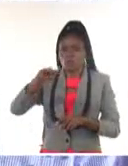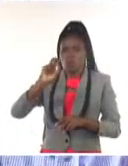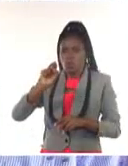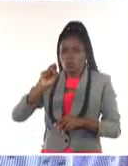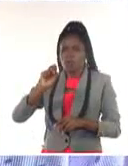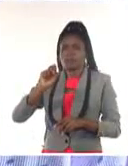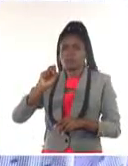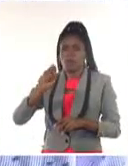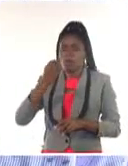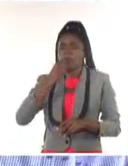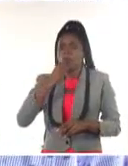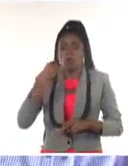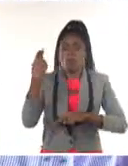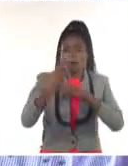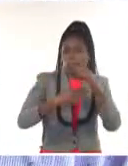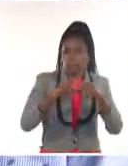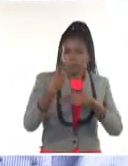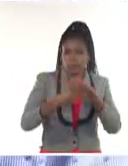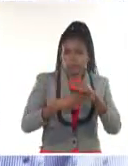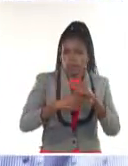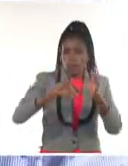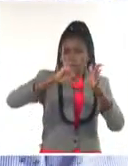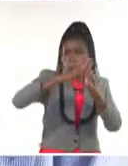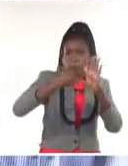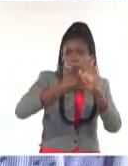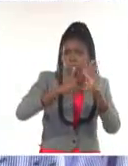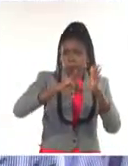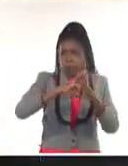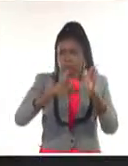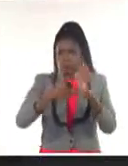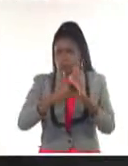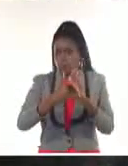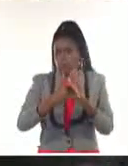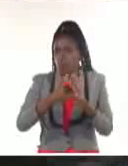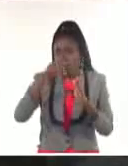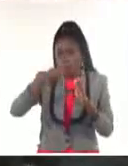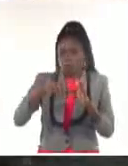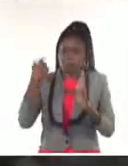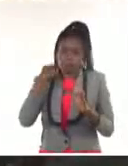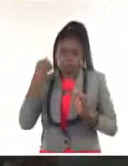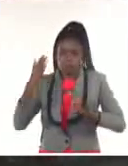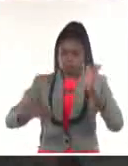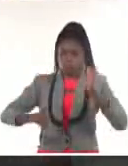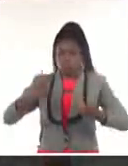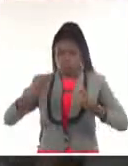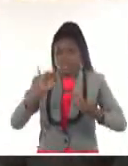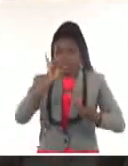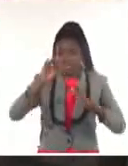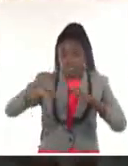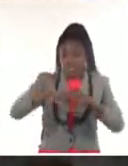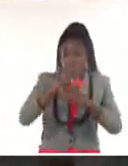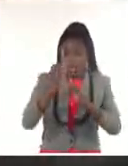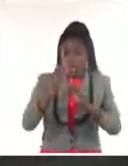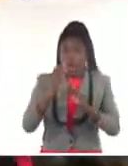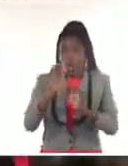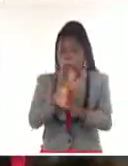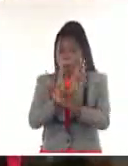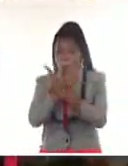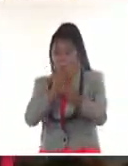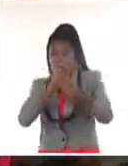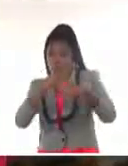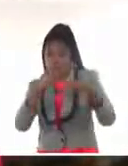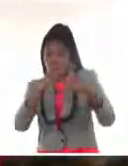hemos podido hacer proyectos a la altura del siglo XXI. Durante 7 días, profesionales, aficionados